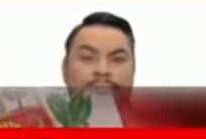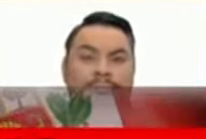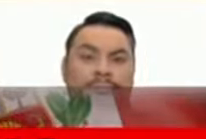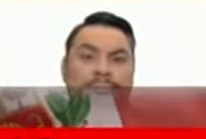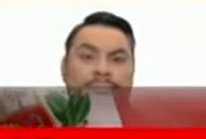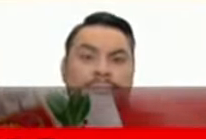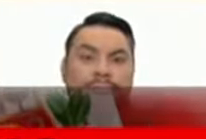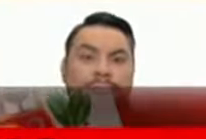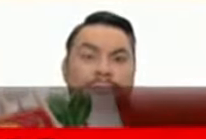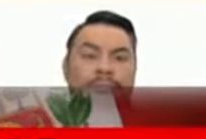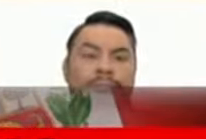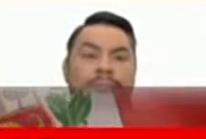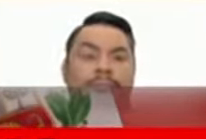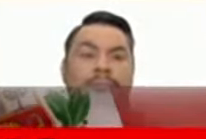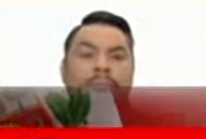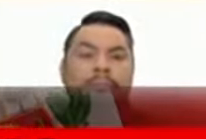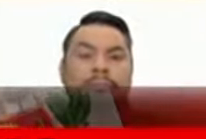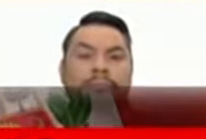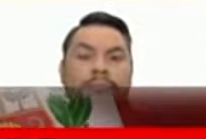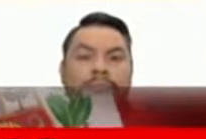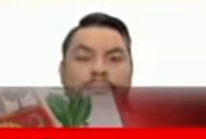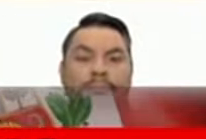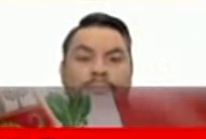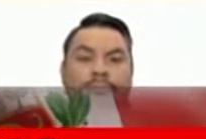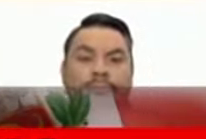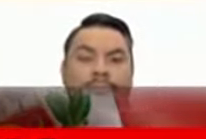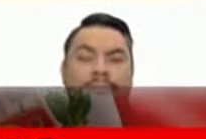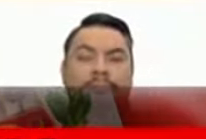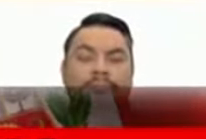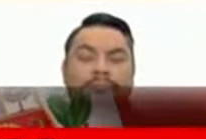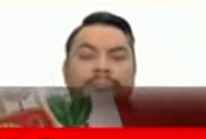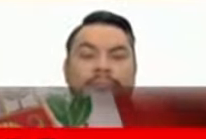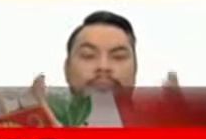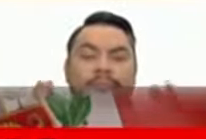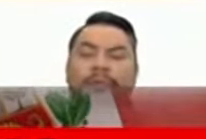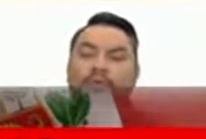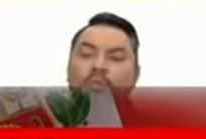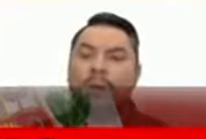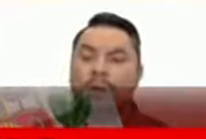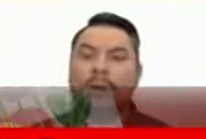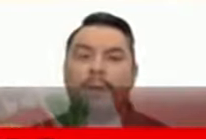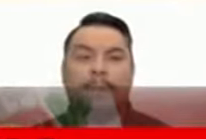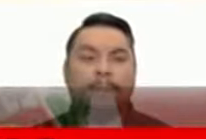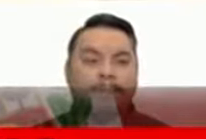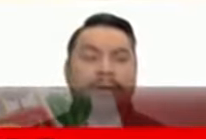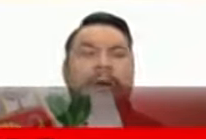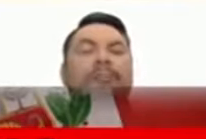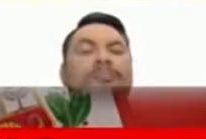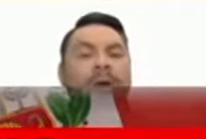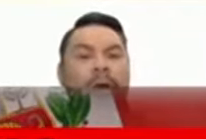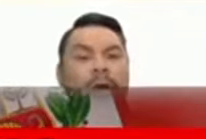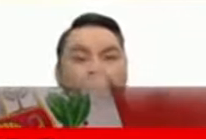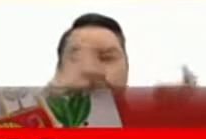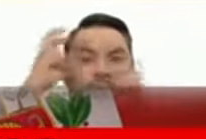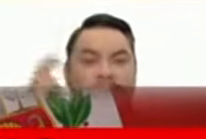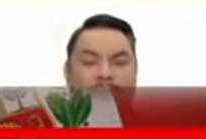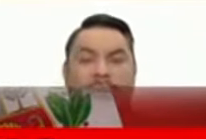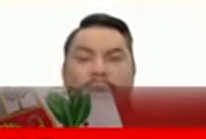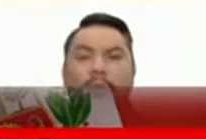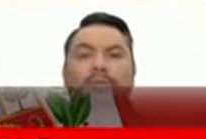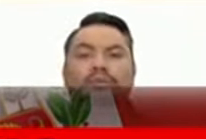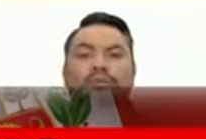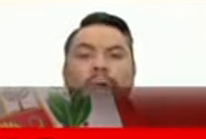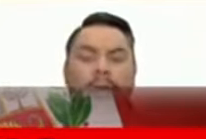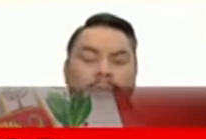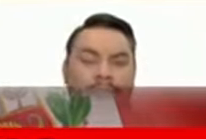manera queda juramentada como nueva ministra de Comercio Exterior y Turismo la señora Úrsula Desilú León, en